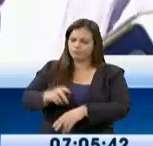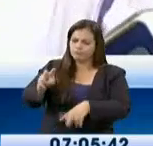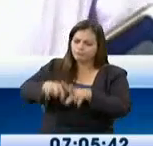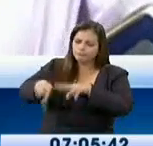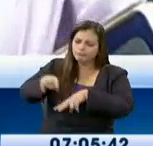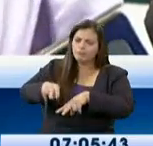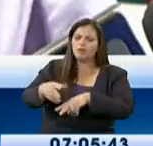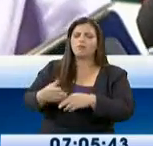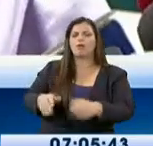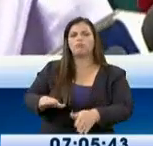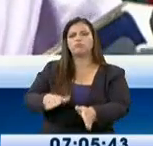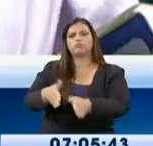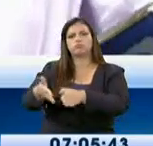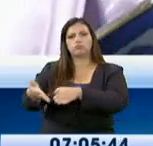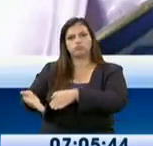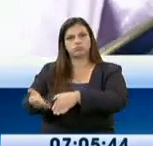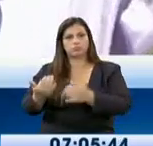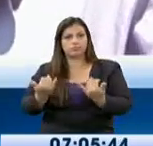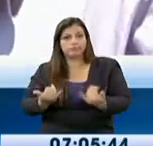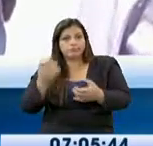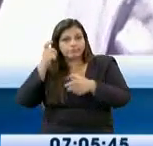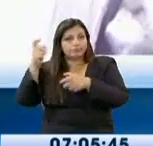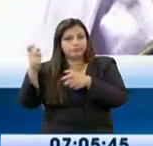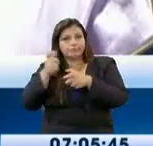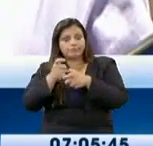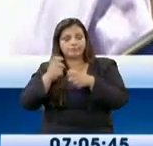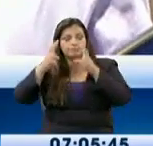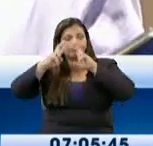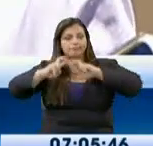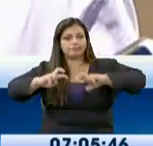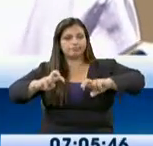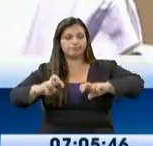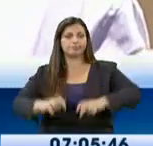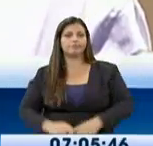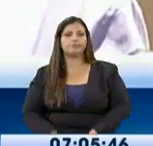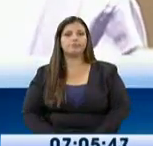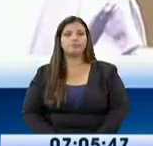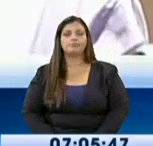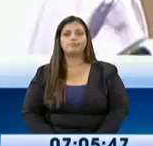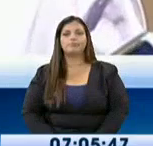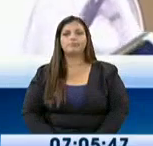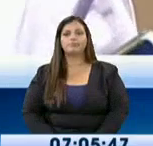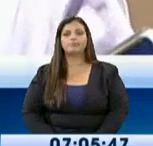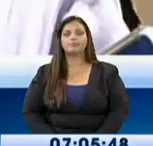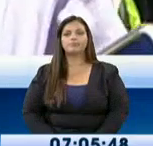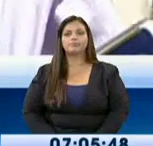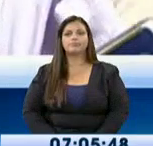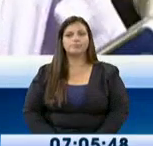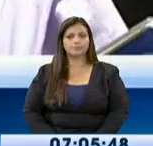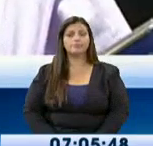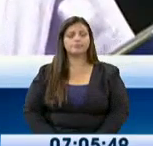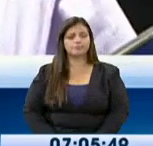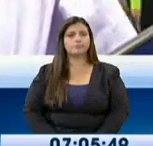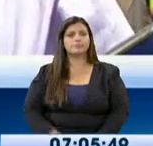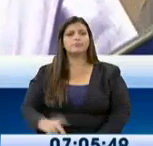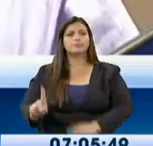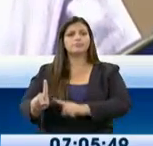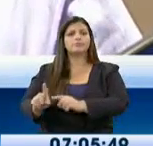parece haber un asesinato, ¿no? De una persona en circunstancias en que fue a reclamar por un